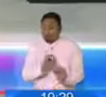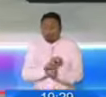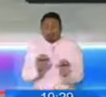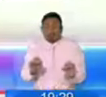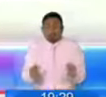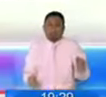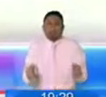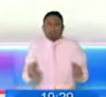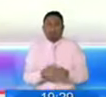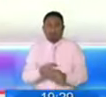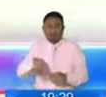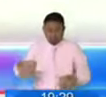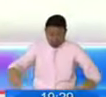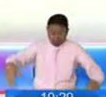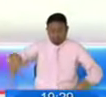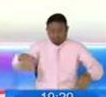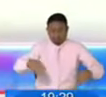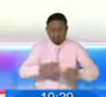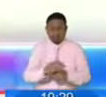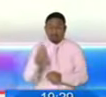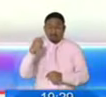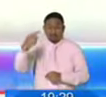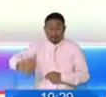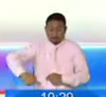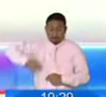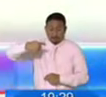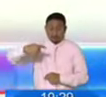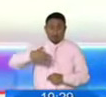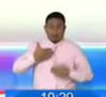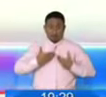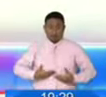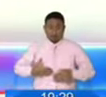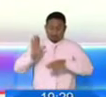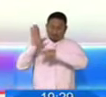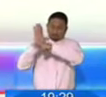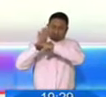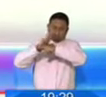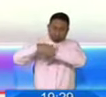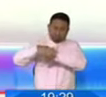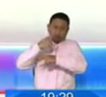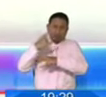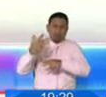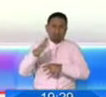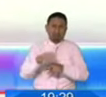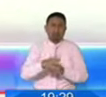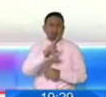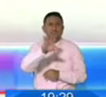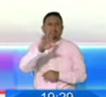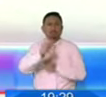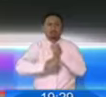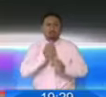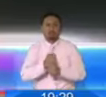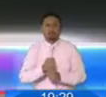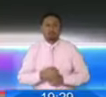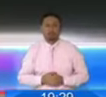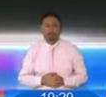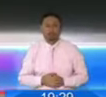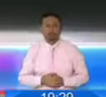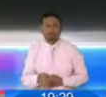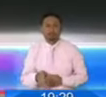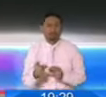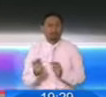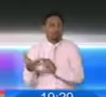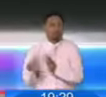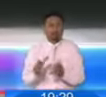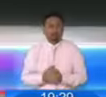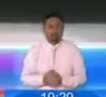pasó. Lastimosamente, las llantas posteriores pasaron sobre la humanidad del hombre de aproximadamente 25 años de edad. La muerte fue inmediata,